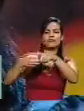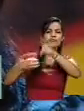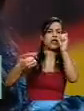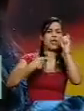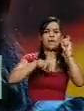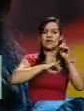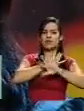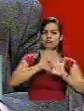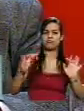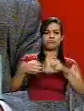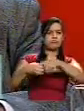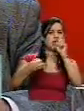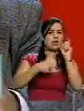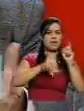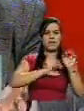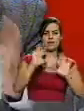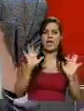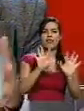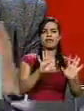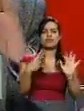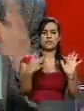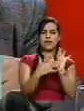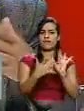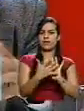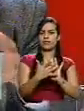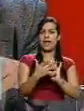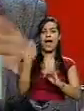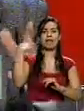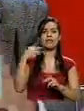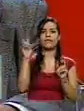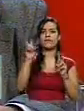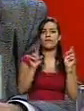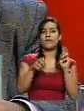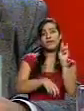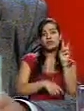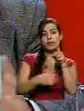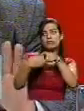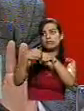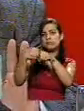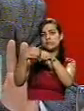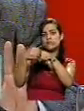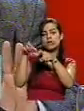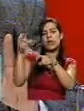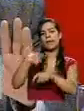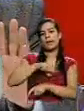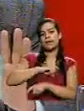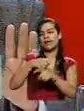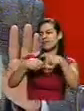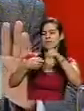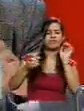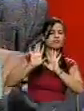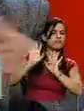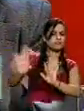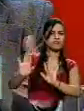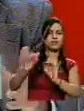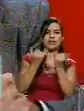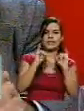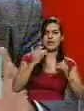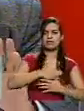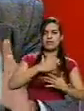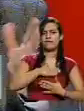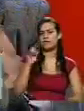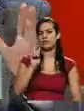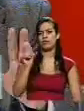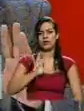desde el 19 de abril, digamos de una manera encubierta pues, y era romper con la